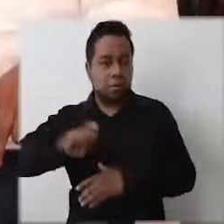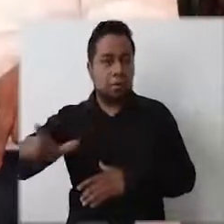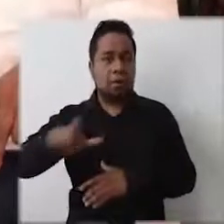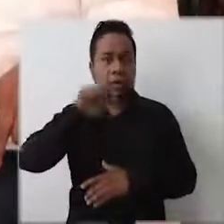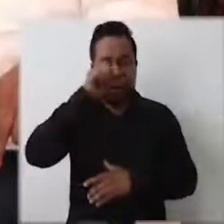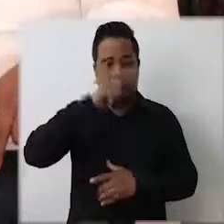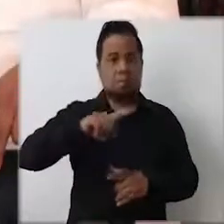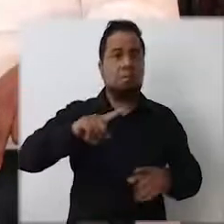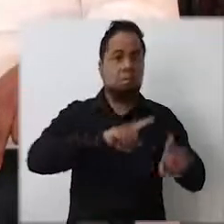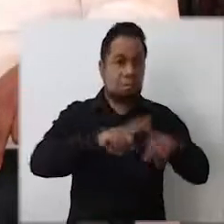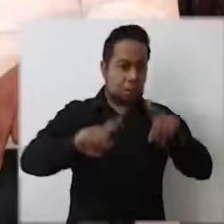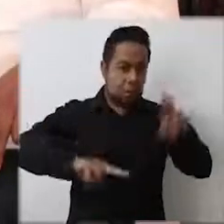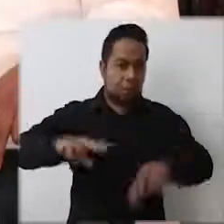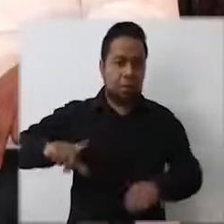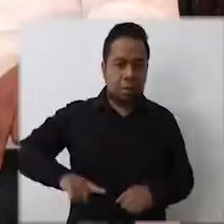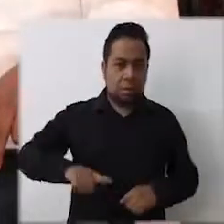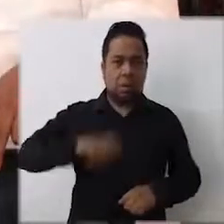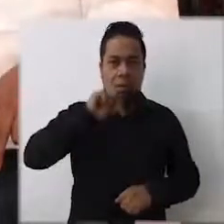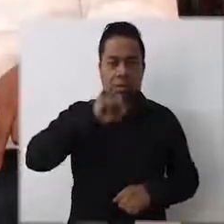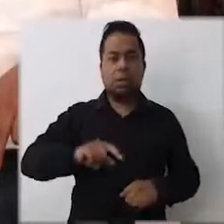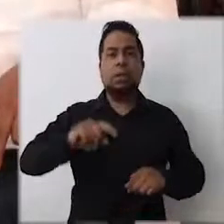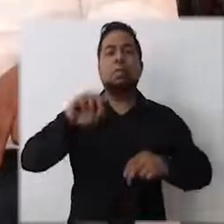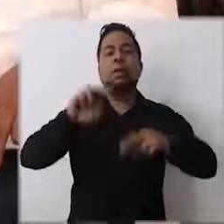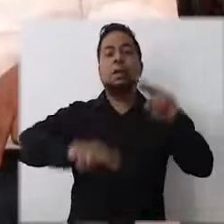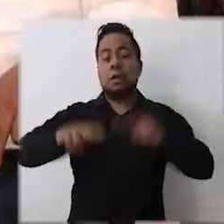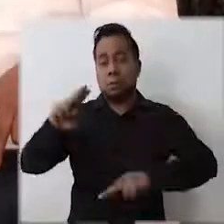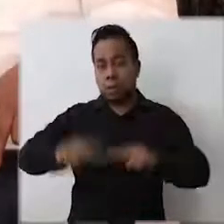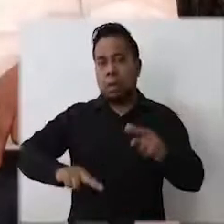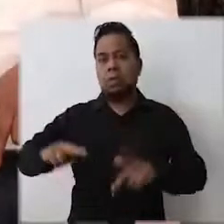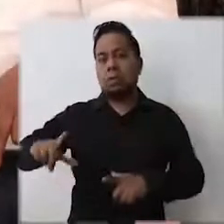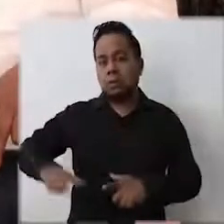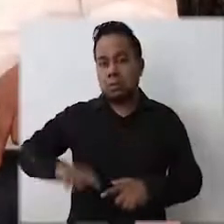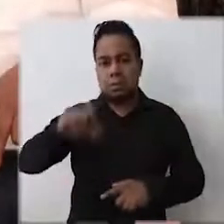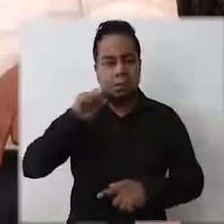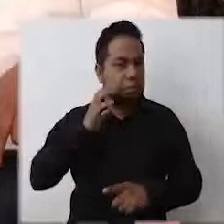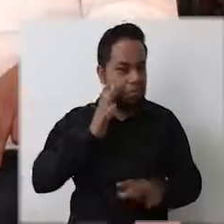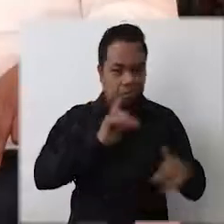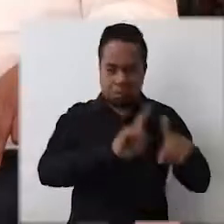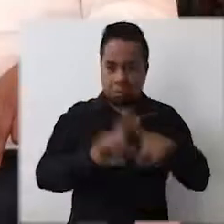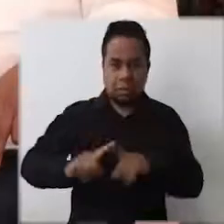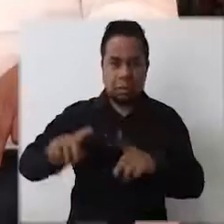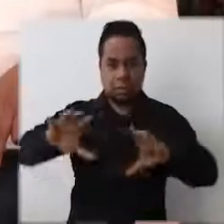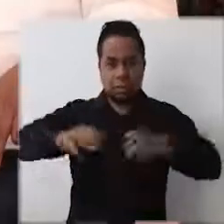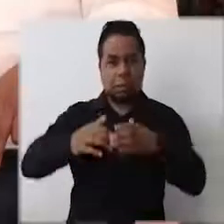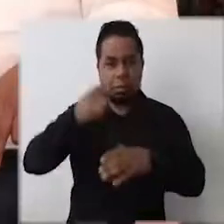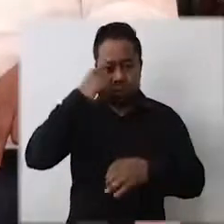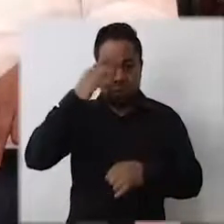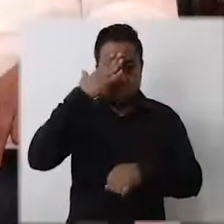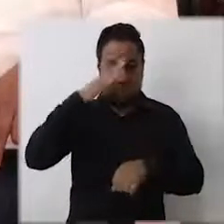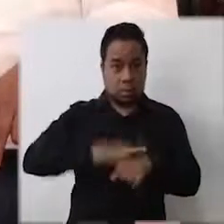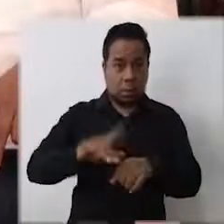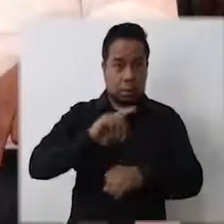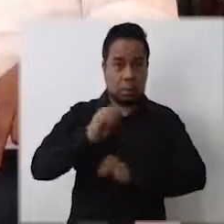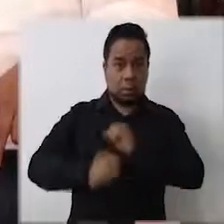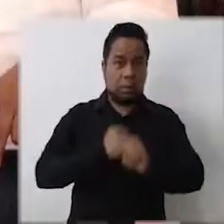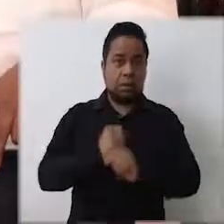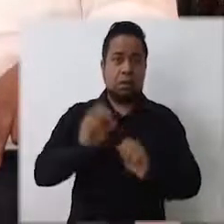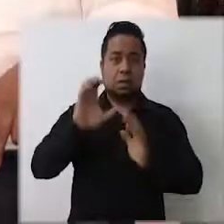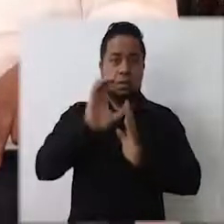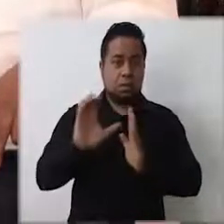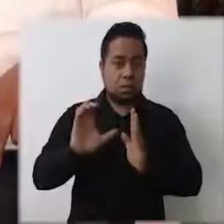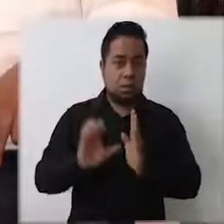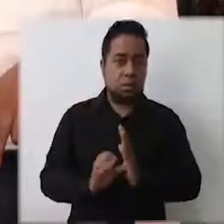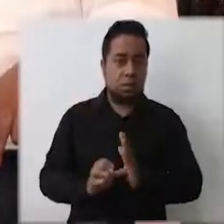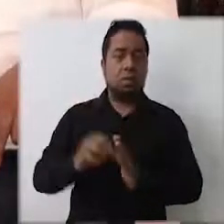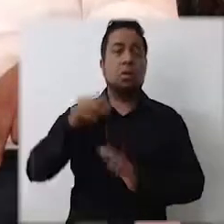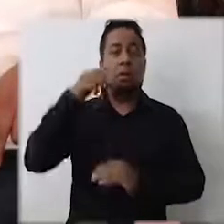solemne entre los días 4 de abril, fecha de promulgación, y el 15 de abril, fecha de su entrada